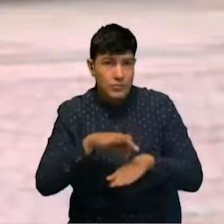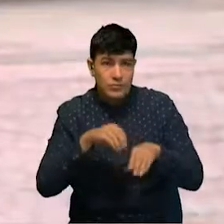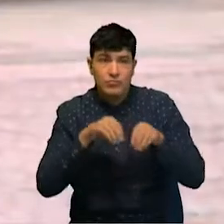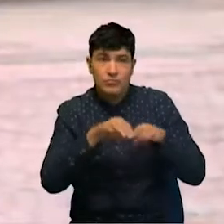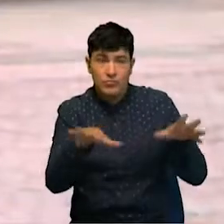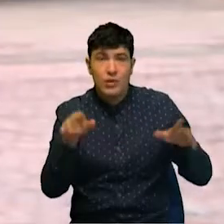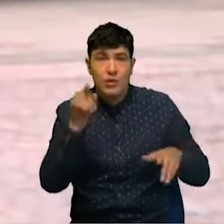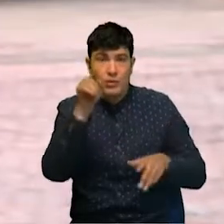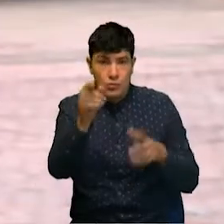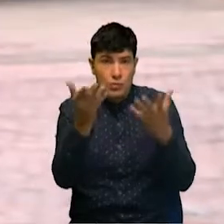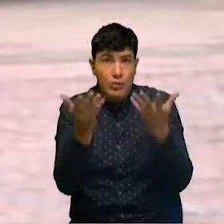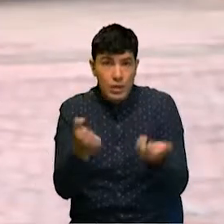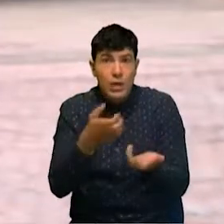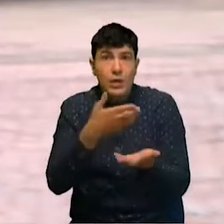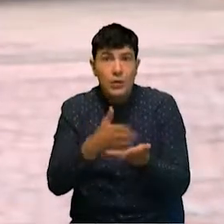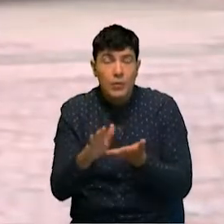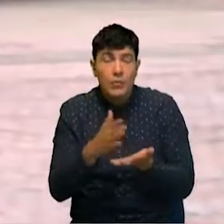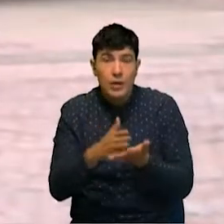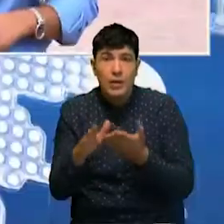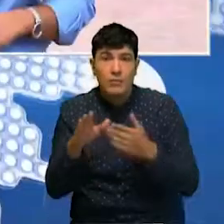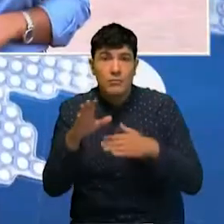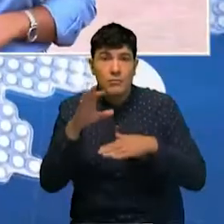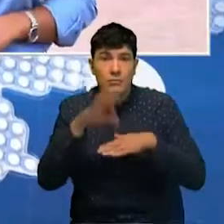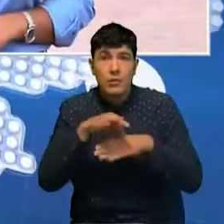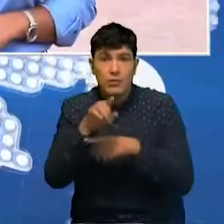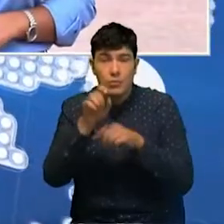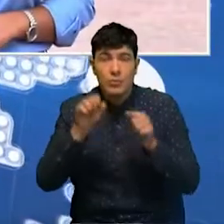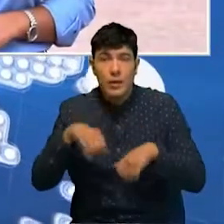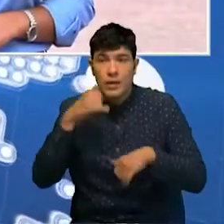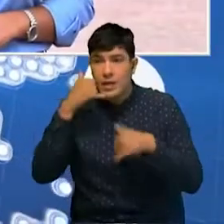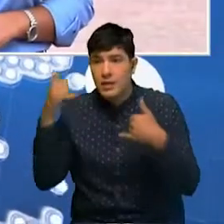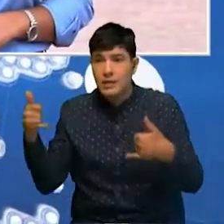que quienes deseen obtenerlo de manera digital pueden comunicarse